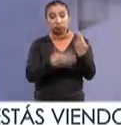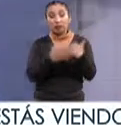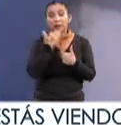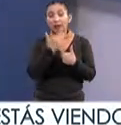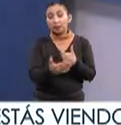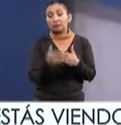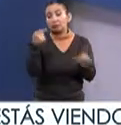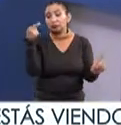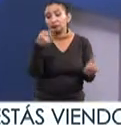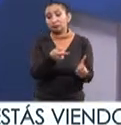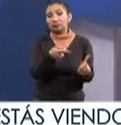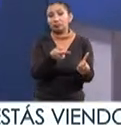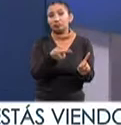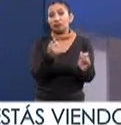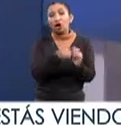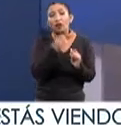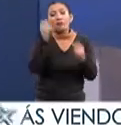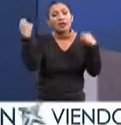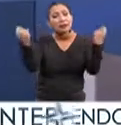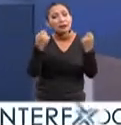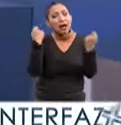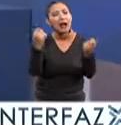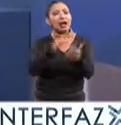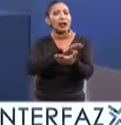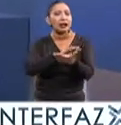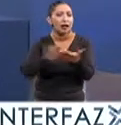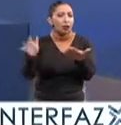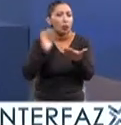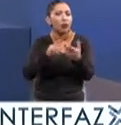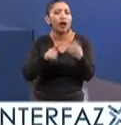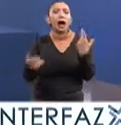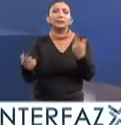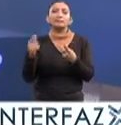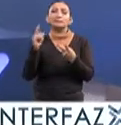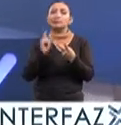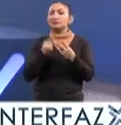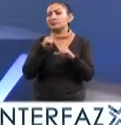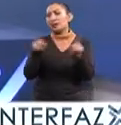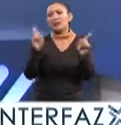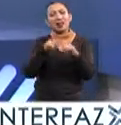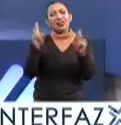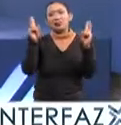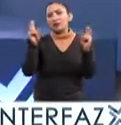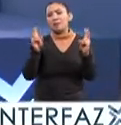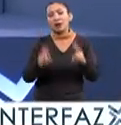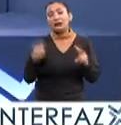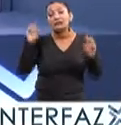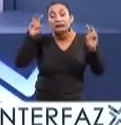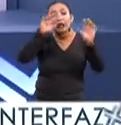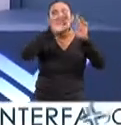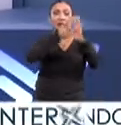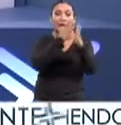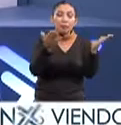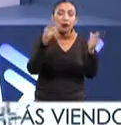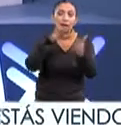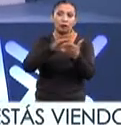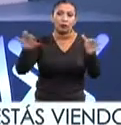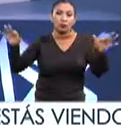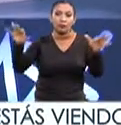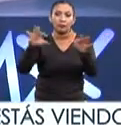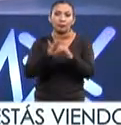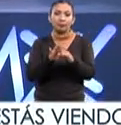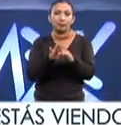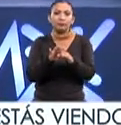que tienen que ver con festivales de lectura, sí, con caminos de lectura, con muchísimos temas asociados al libro y la lectura, ¿no? Y